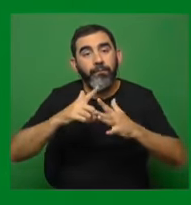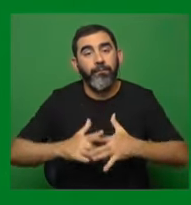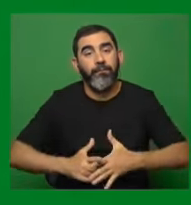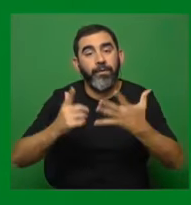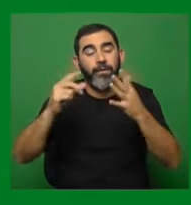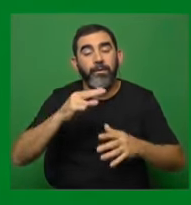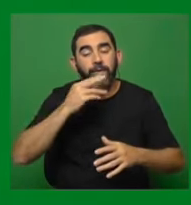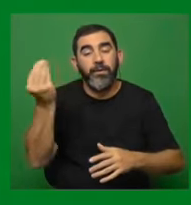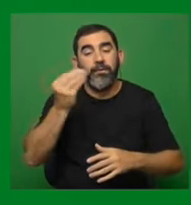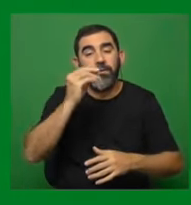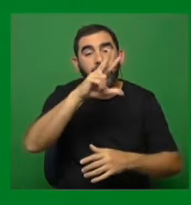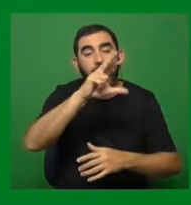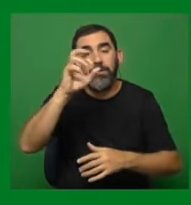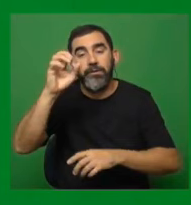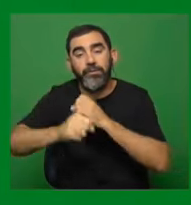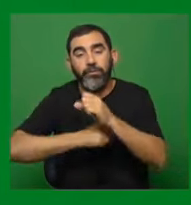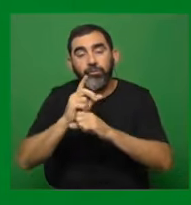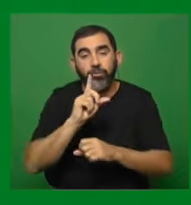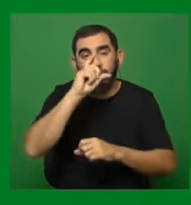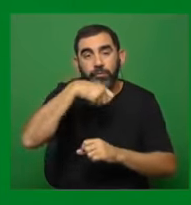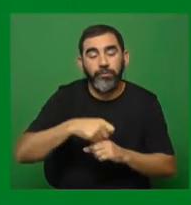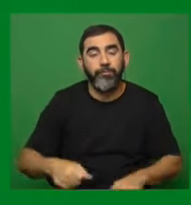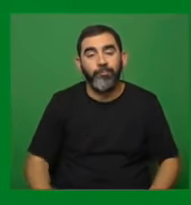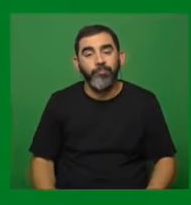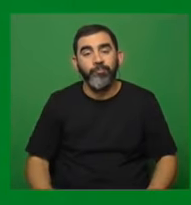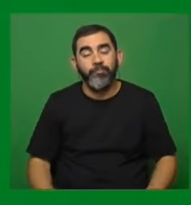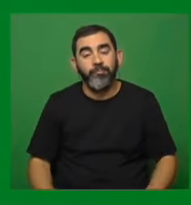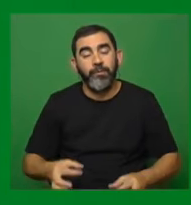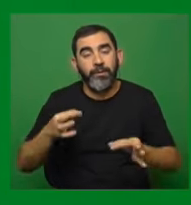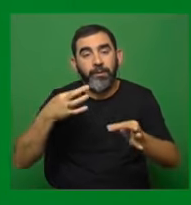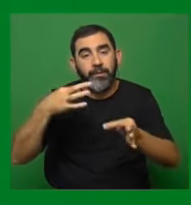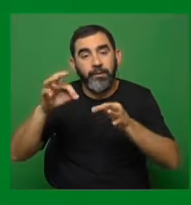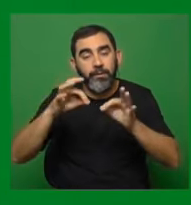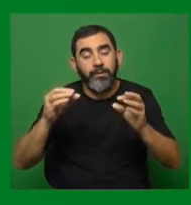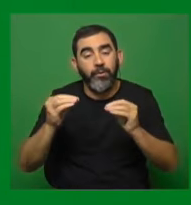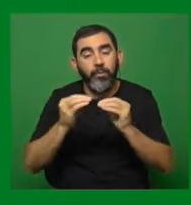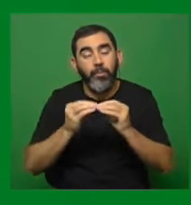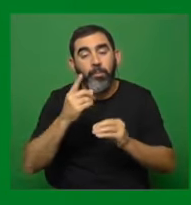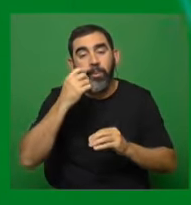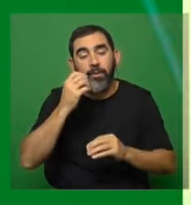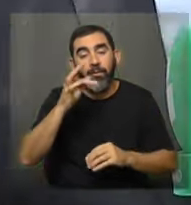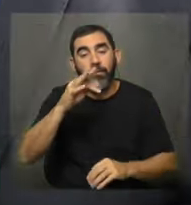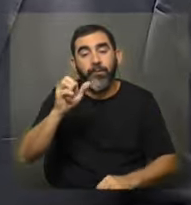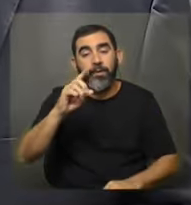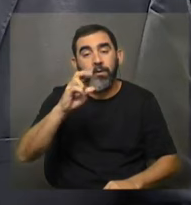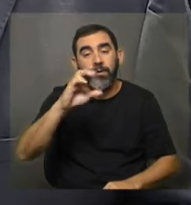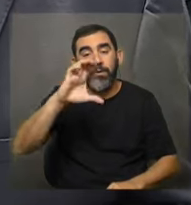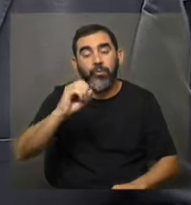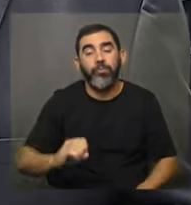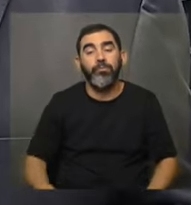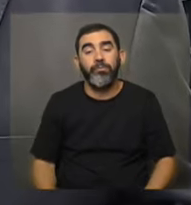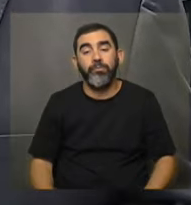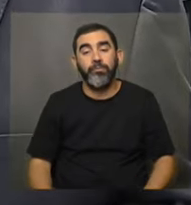de este viernes yado por los 300 años de Montevideo pero los detalles más detalles y repercusiones vienen de la mano del móvil de Federico